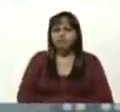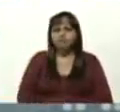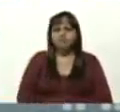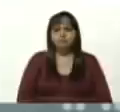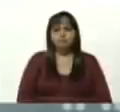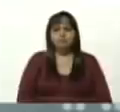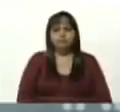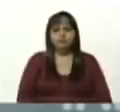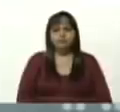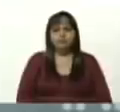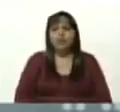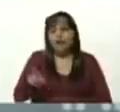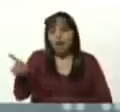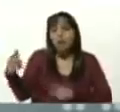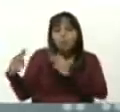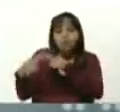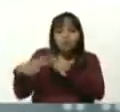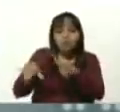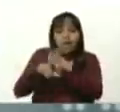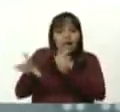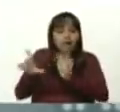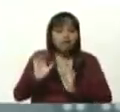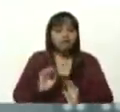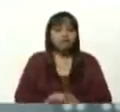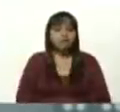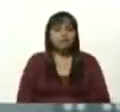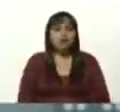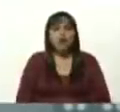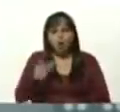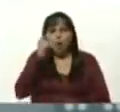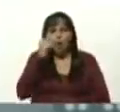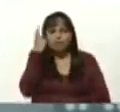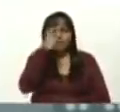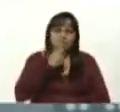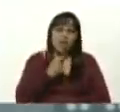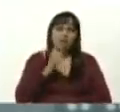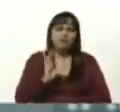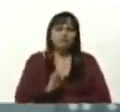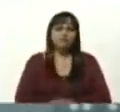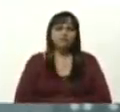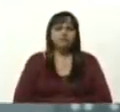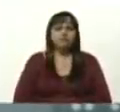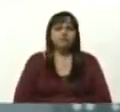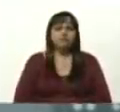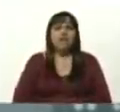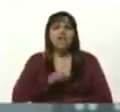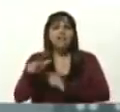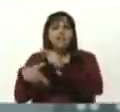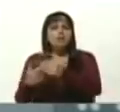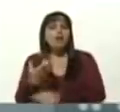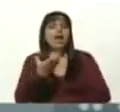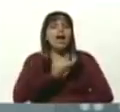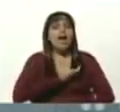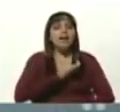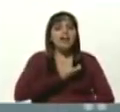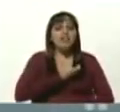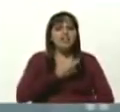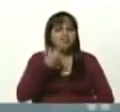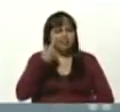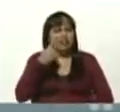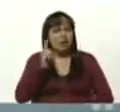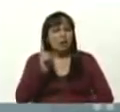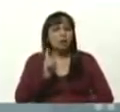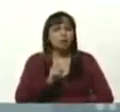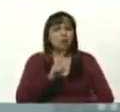un jurista, un conocedor de las leyes, un hombre serio. Luego fue alcalde de Baruta, creo que en 2